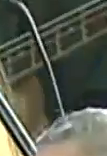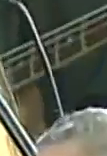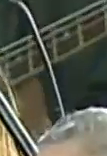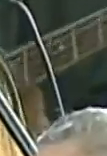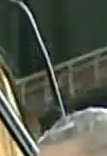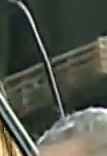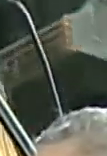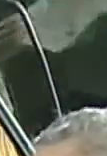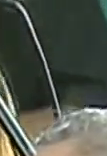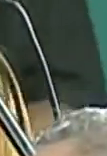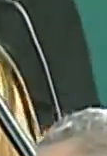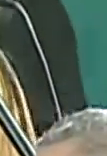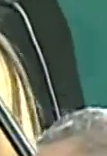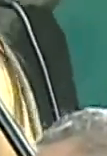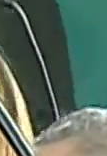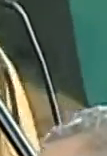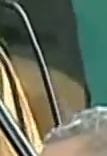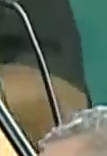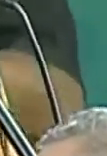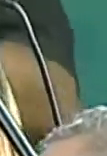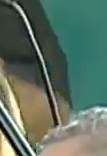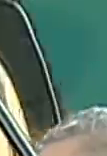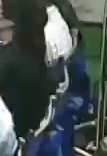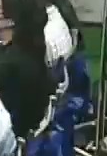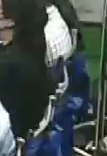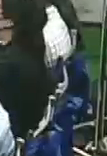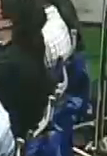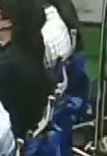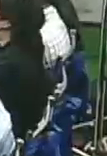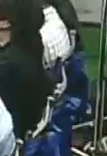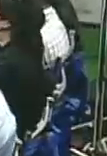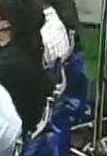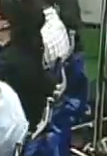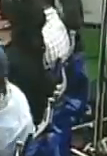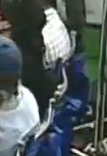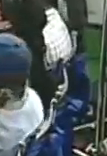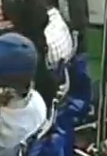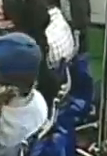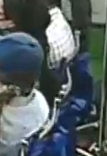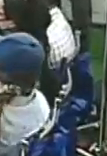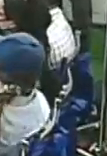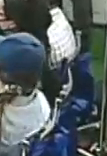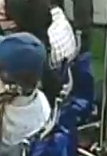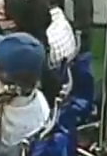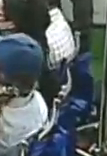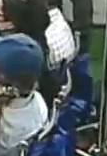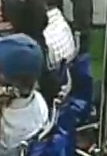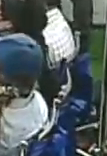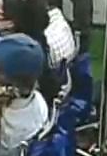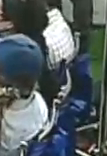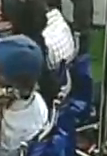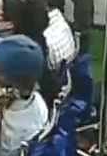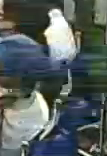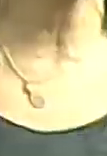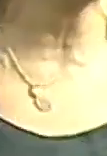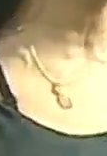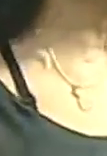la línea presidencial, que sigue la educación. Brigadas comunitarias, militares escolares, la